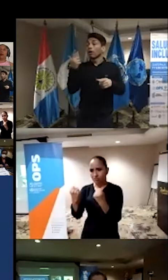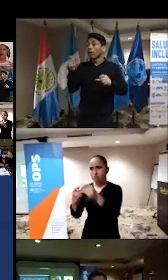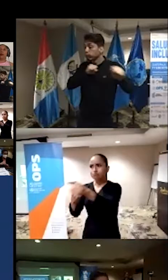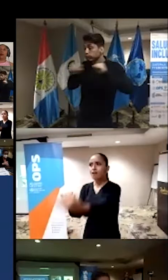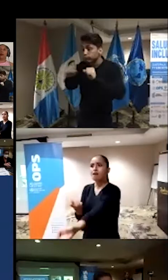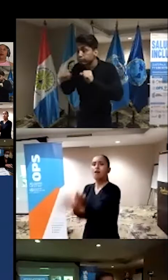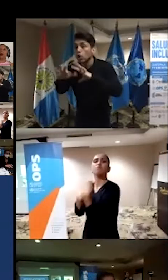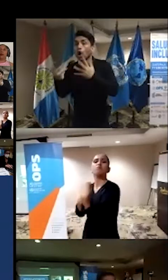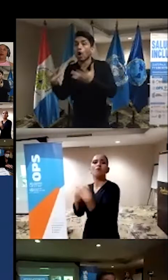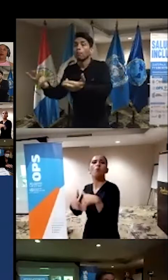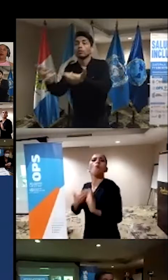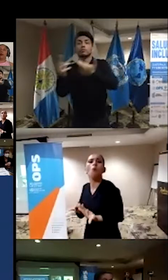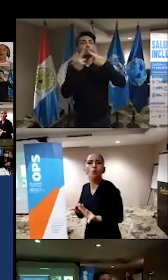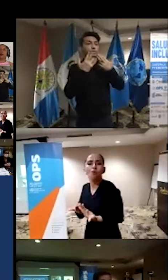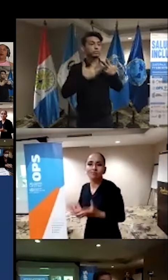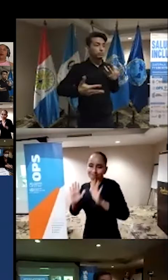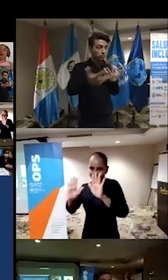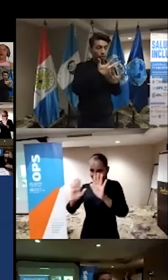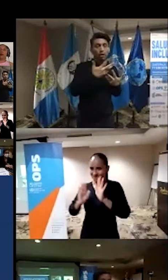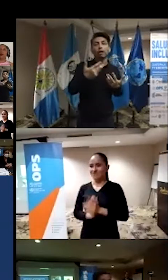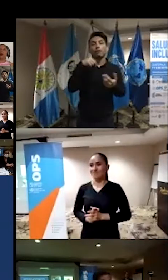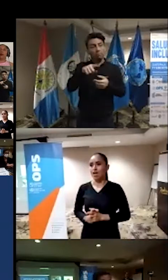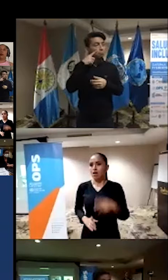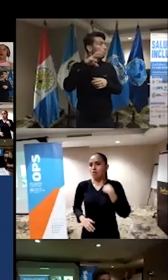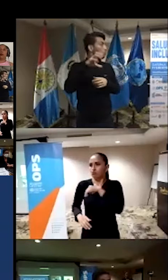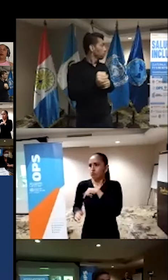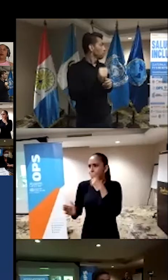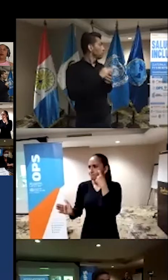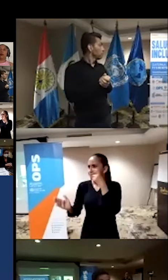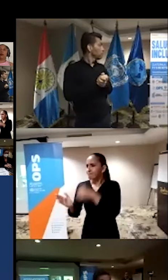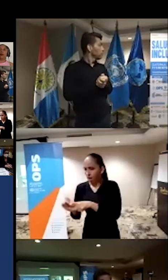así como nos hemos dado cuenta